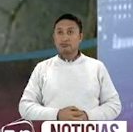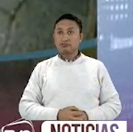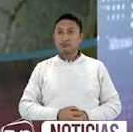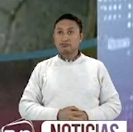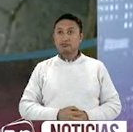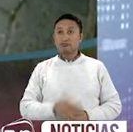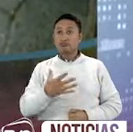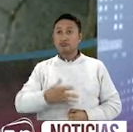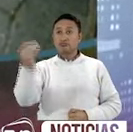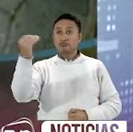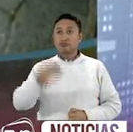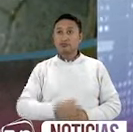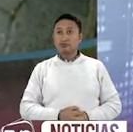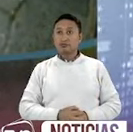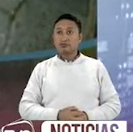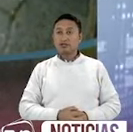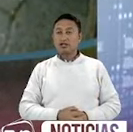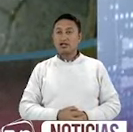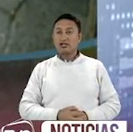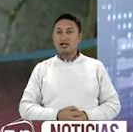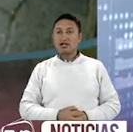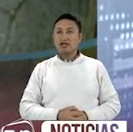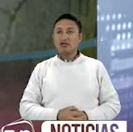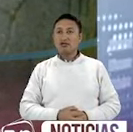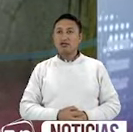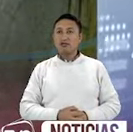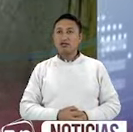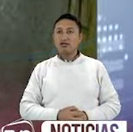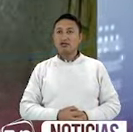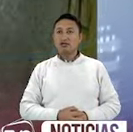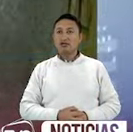Luego se retiran rápidamente.